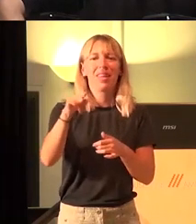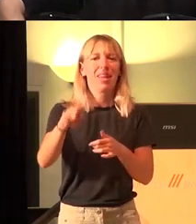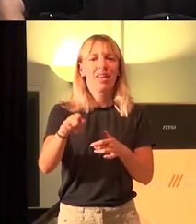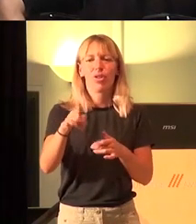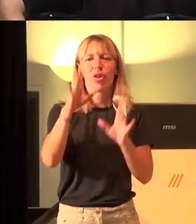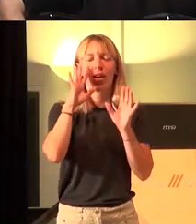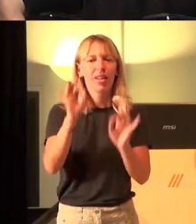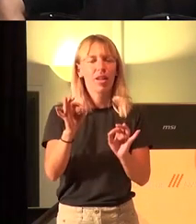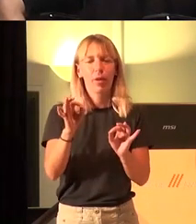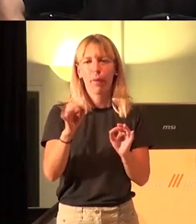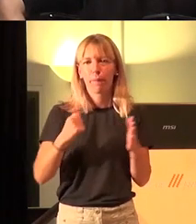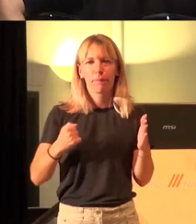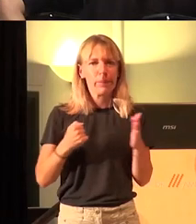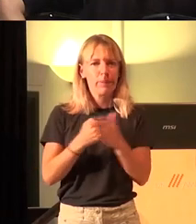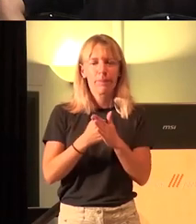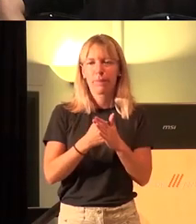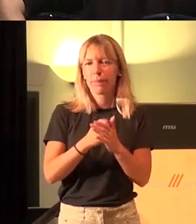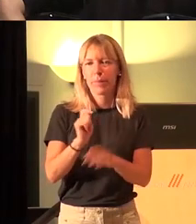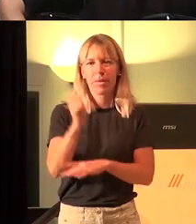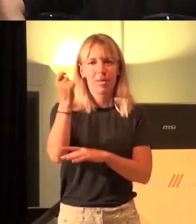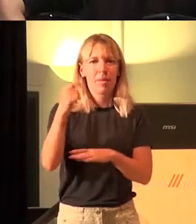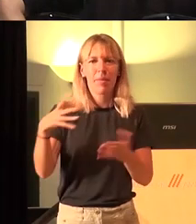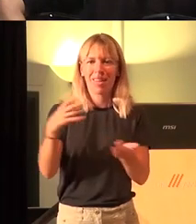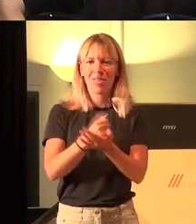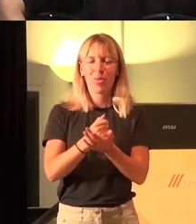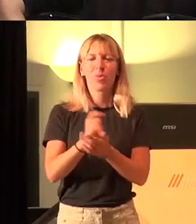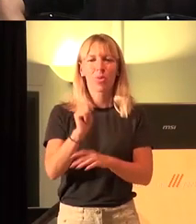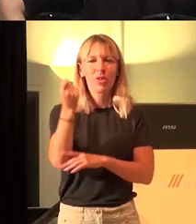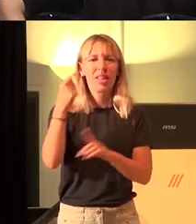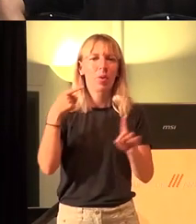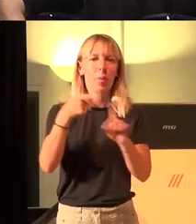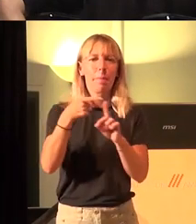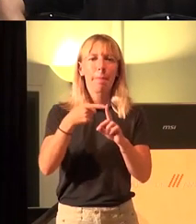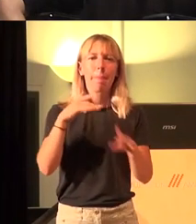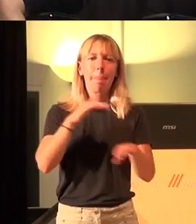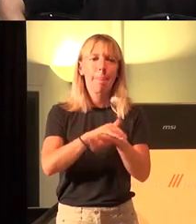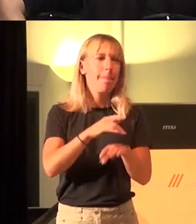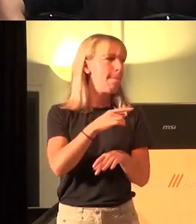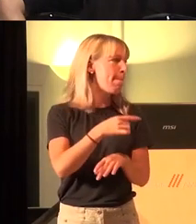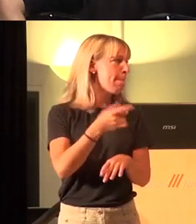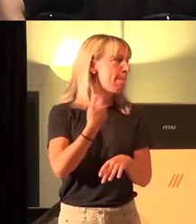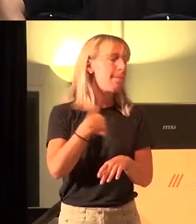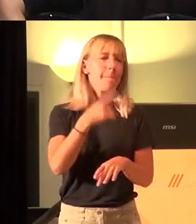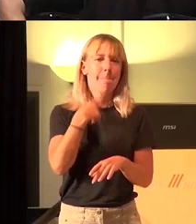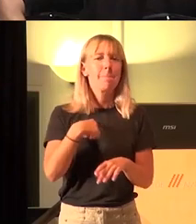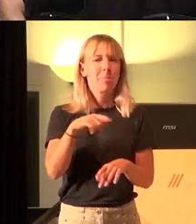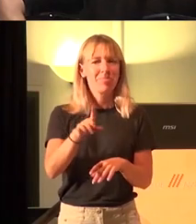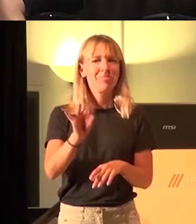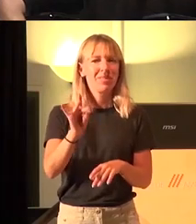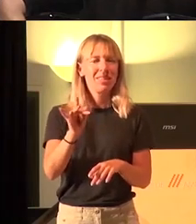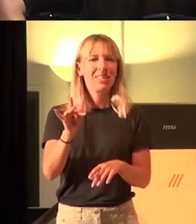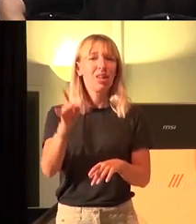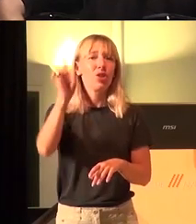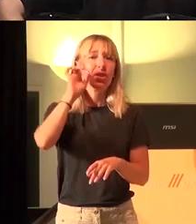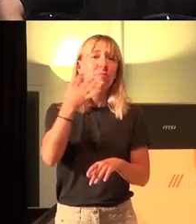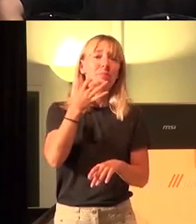creo, la mayor victoria para todos, conseguir los objetivos. Ya nos han deseado eso. Sí. No sé, no